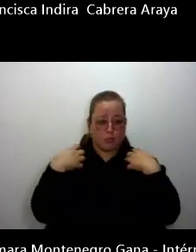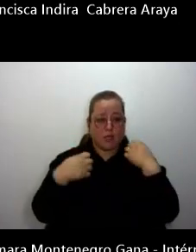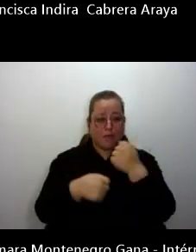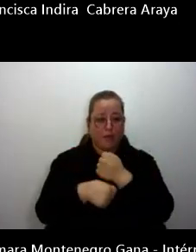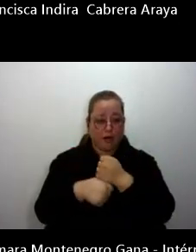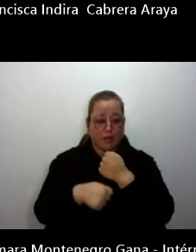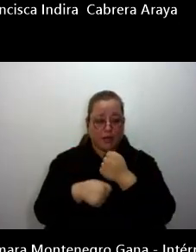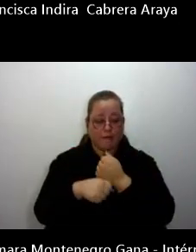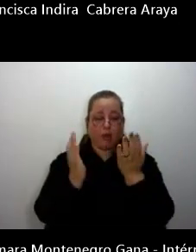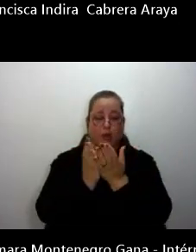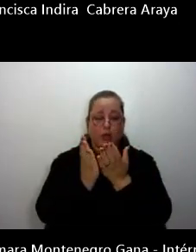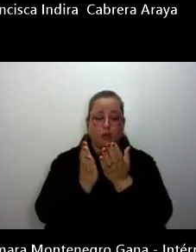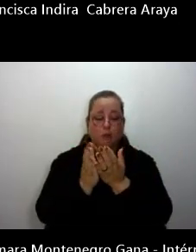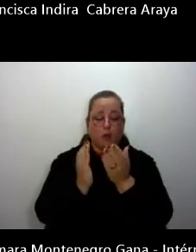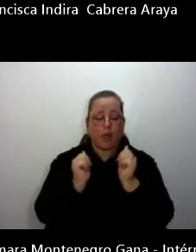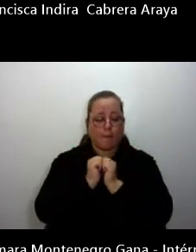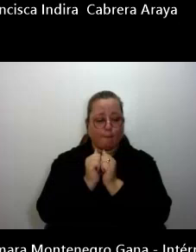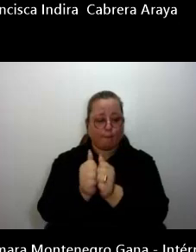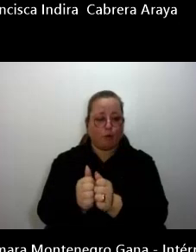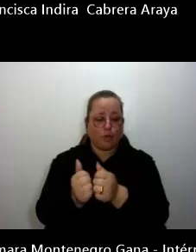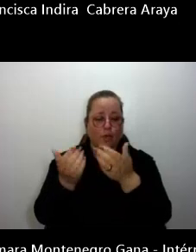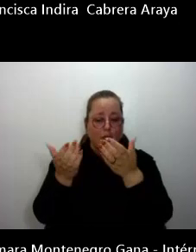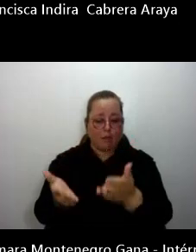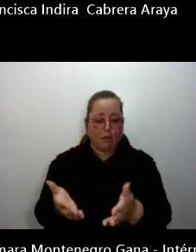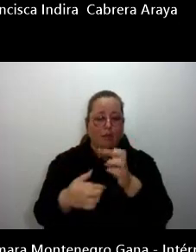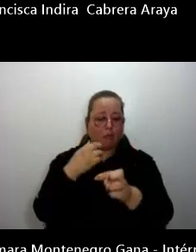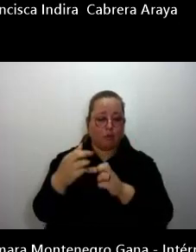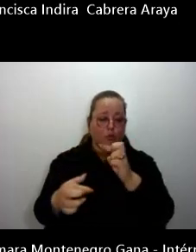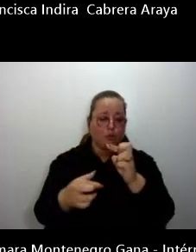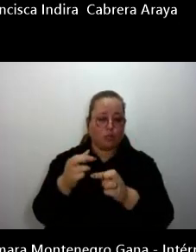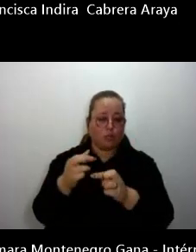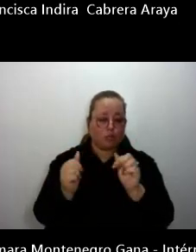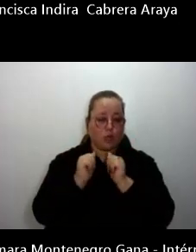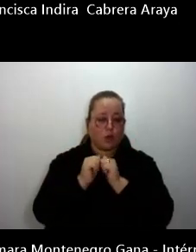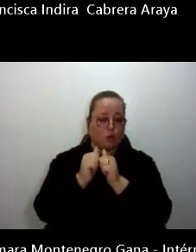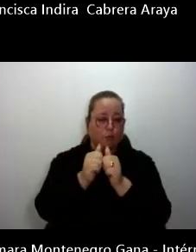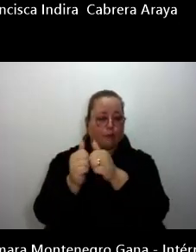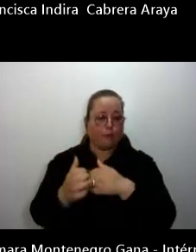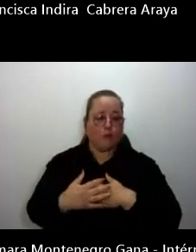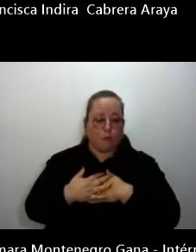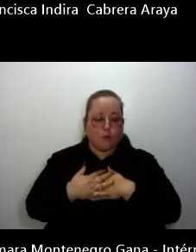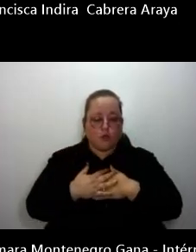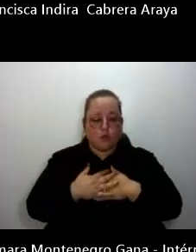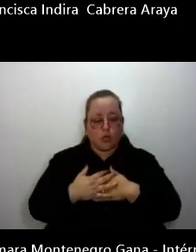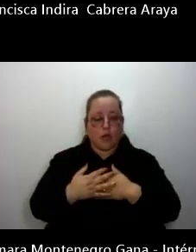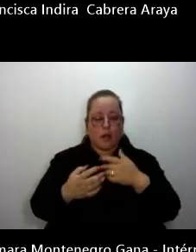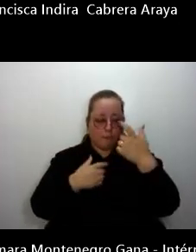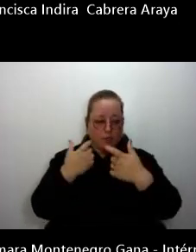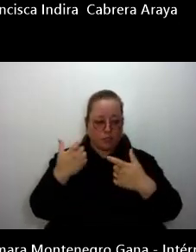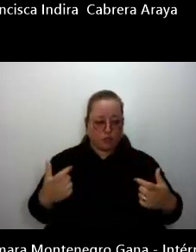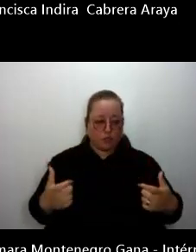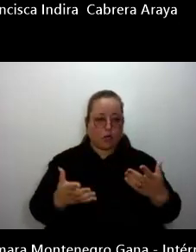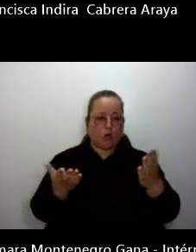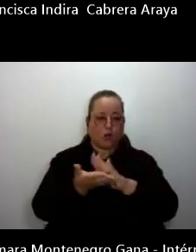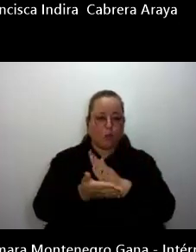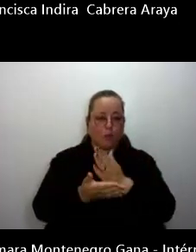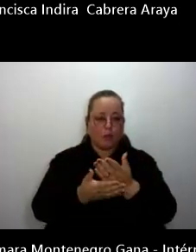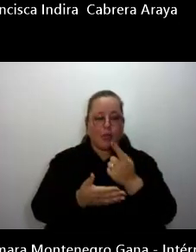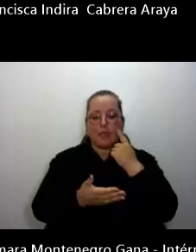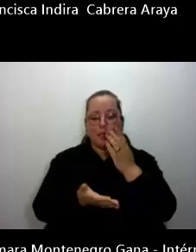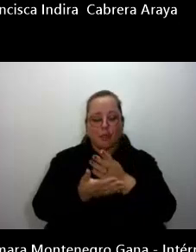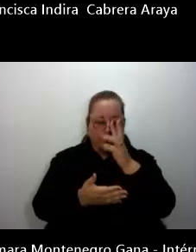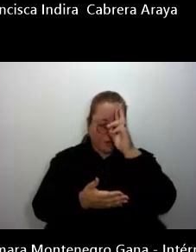van a acompañar, ¿verdad? En este proceso de acompañamiento emocional y conductual. Se deben definir efectivamente los roles